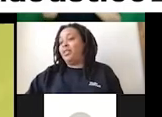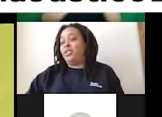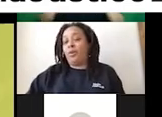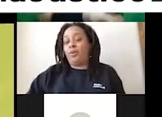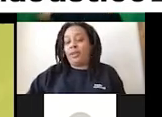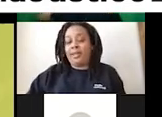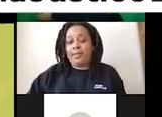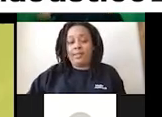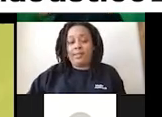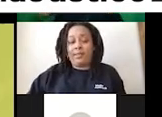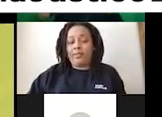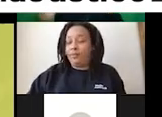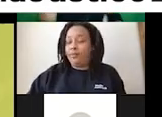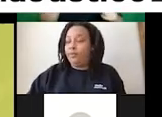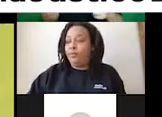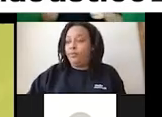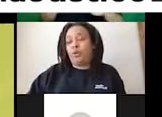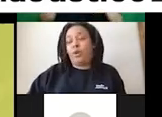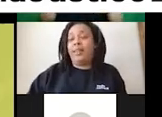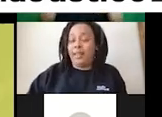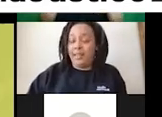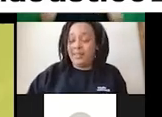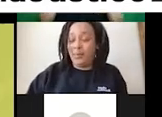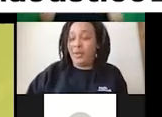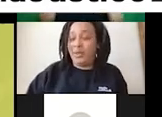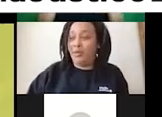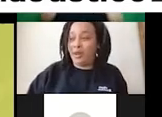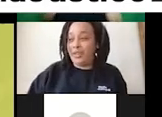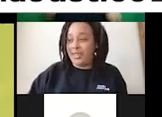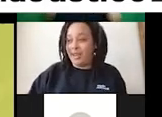acuerdo etcétera de nuevo les apreciamos